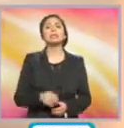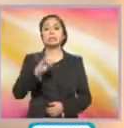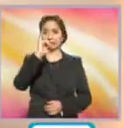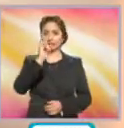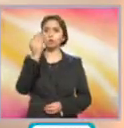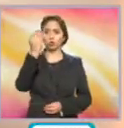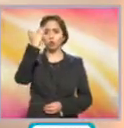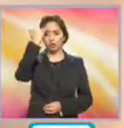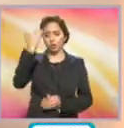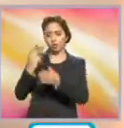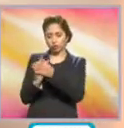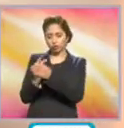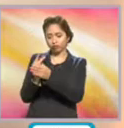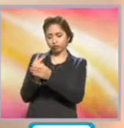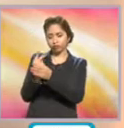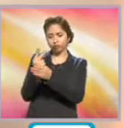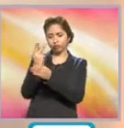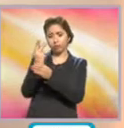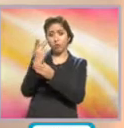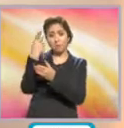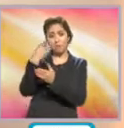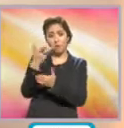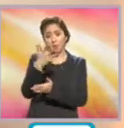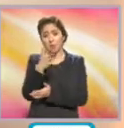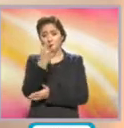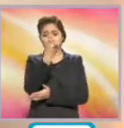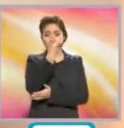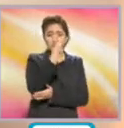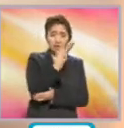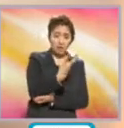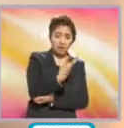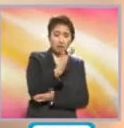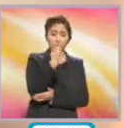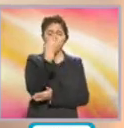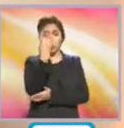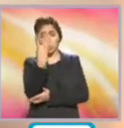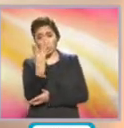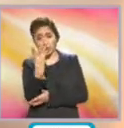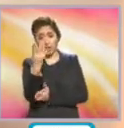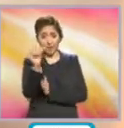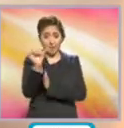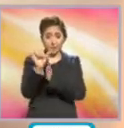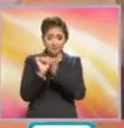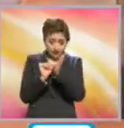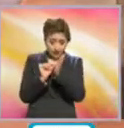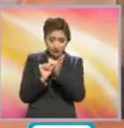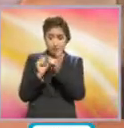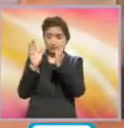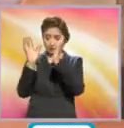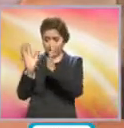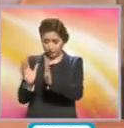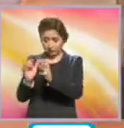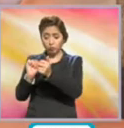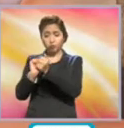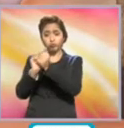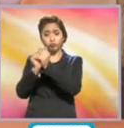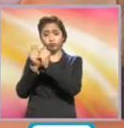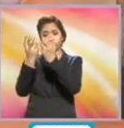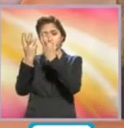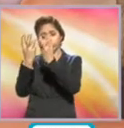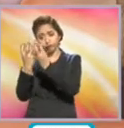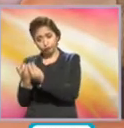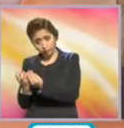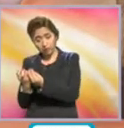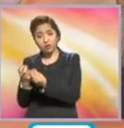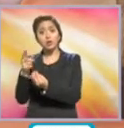acaba, tarda aproximadamente entre 3 y 4 meses para volver a florecer. Sí, yo pensé, bueno, una de las ventajas de la orquídea